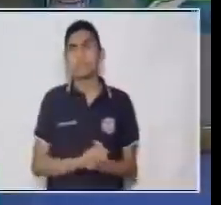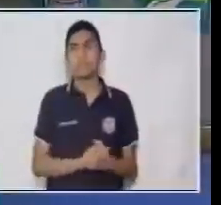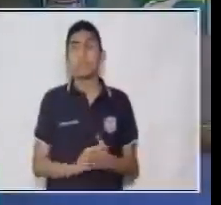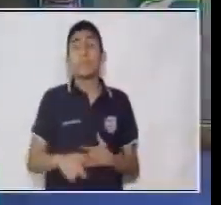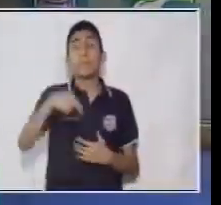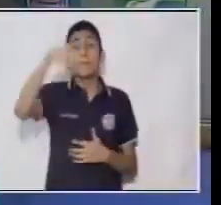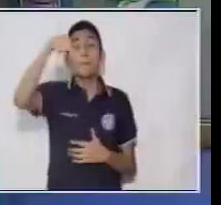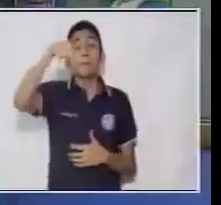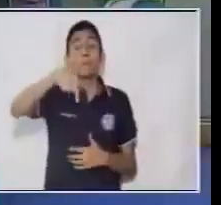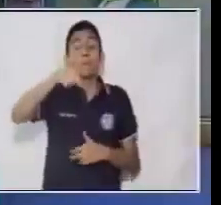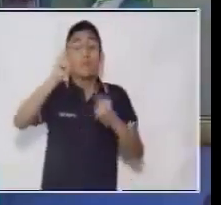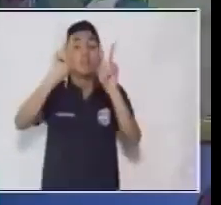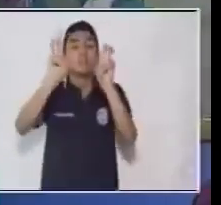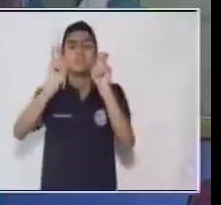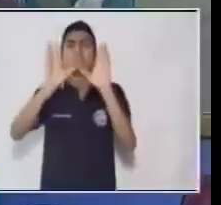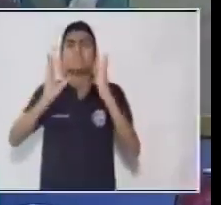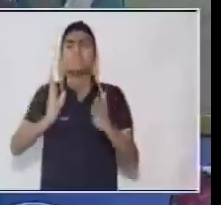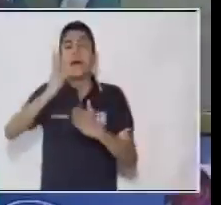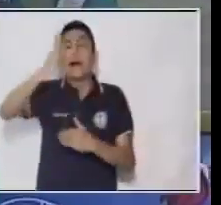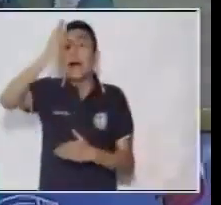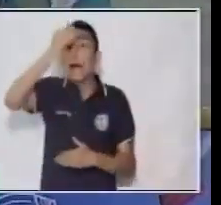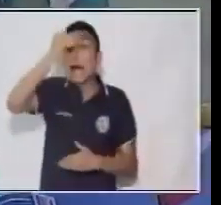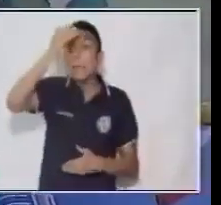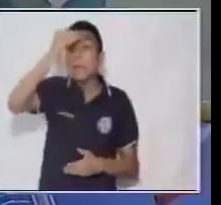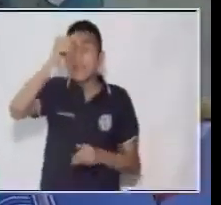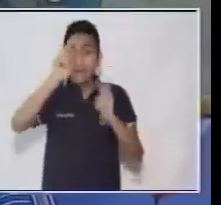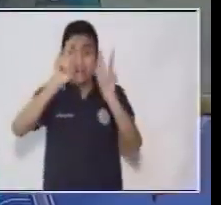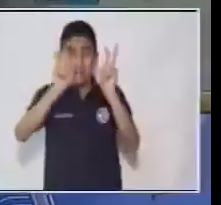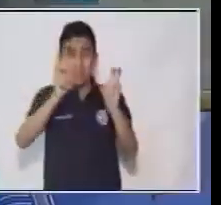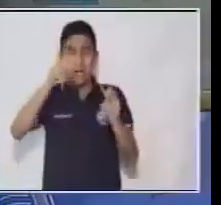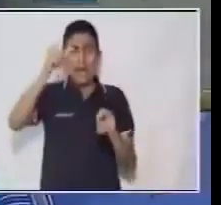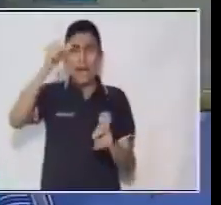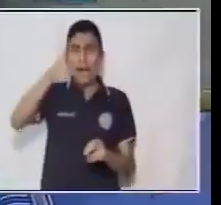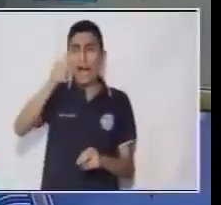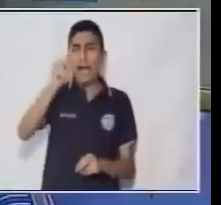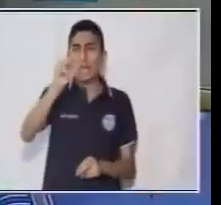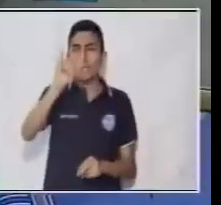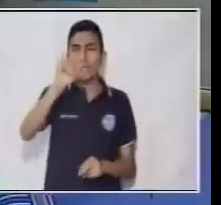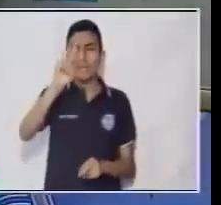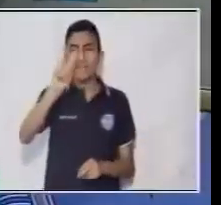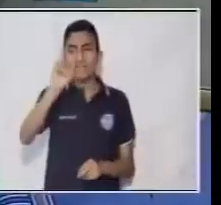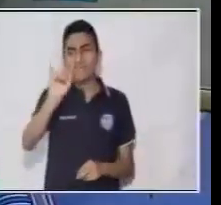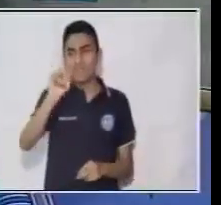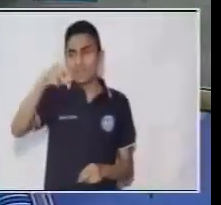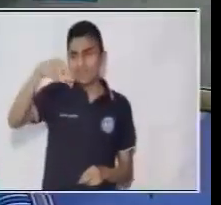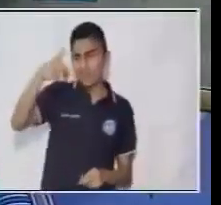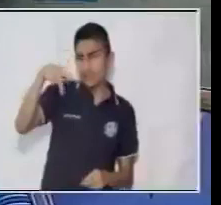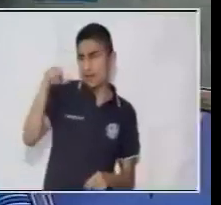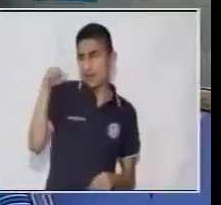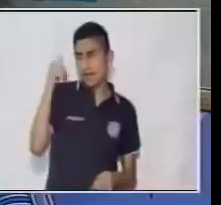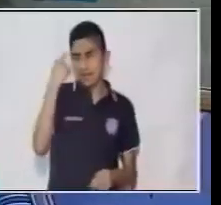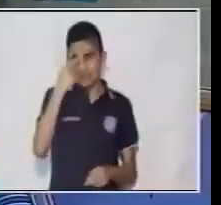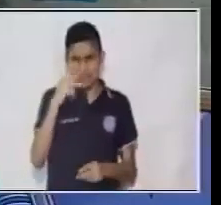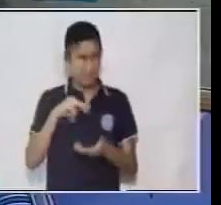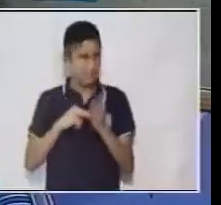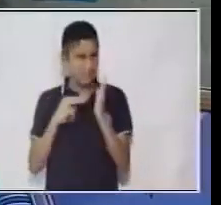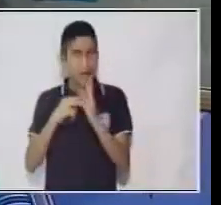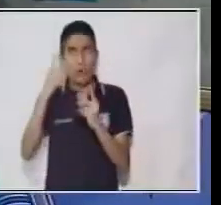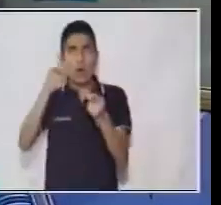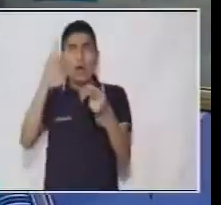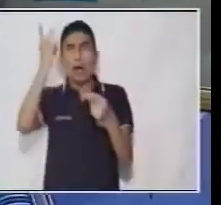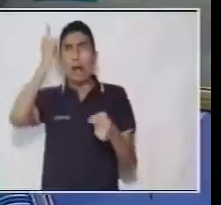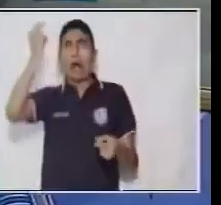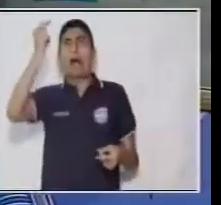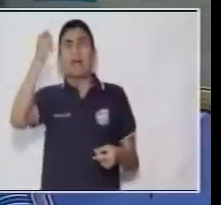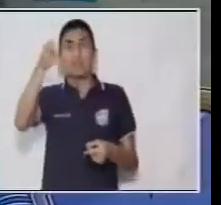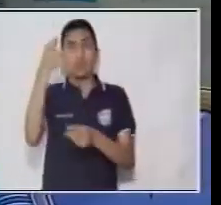Vamos a aprender unas adivinanzas. Yo la voy a leer, tú vas a escuchar